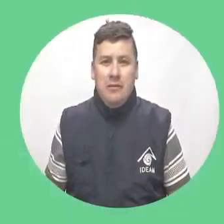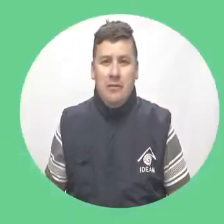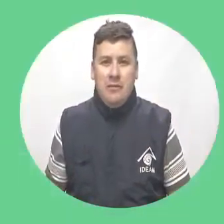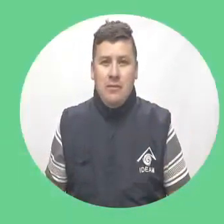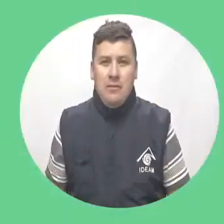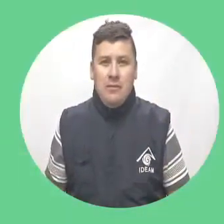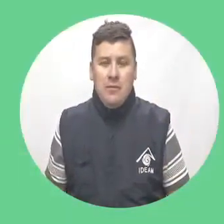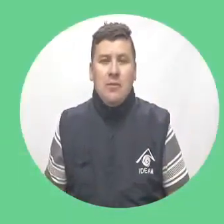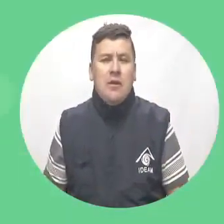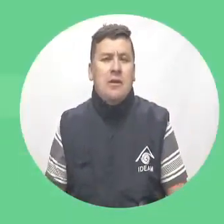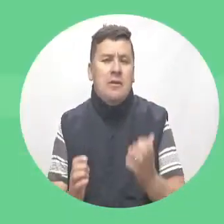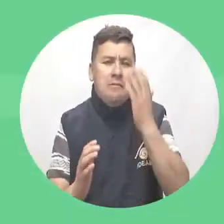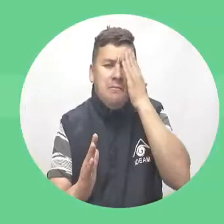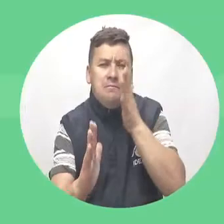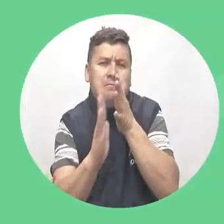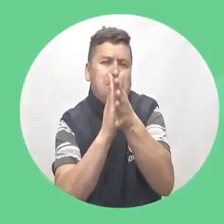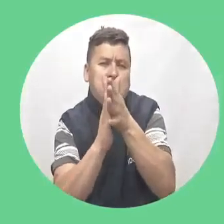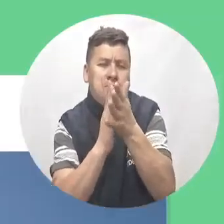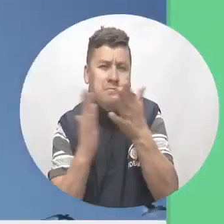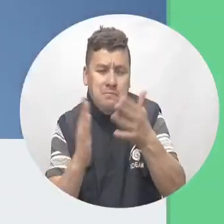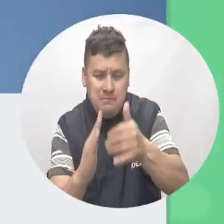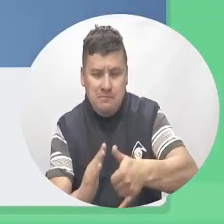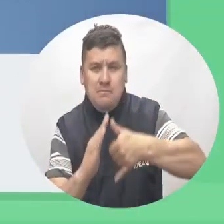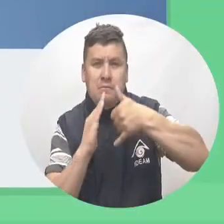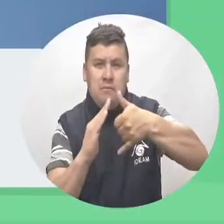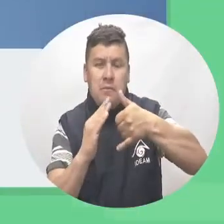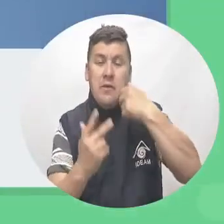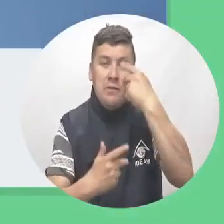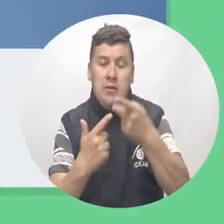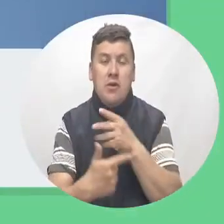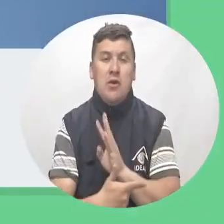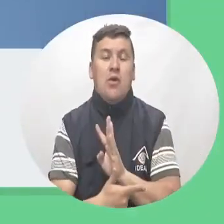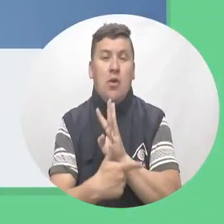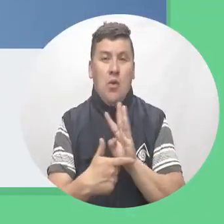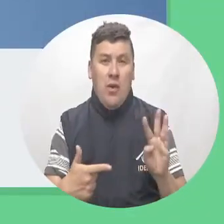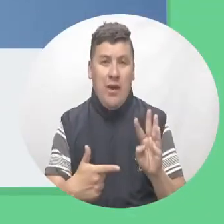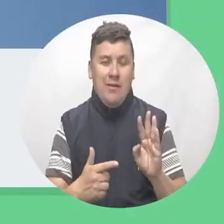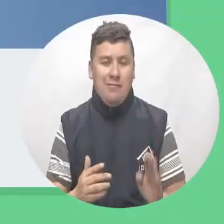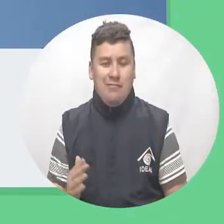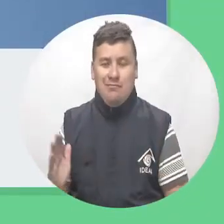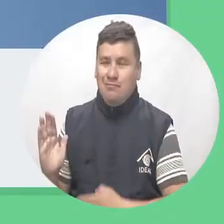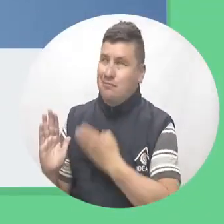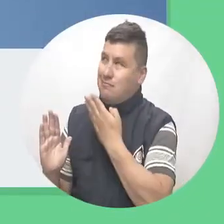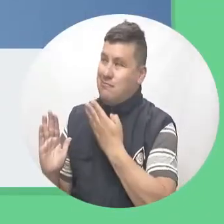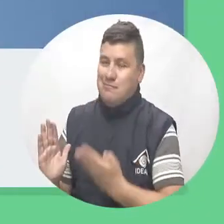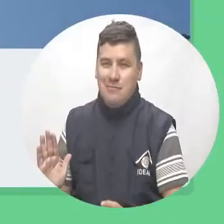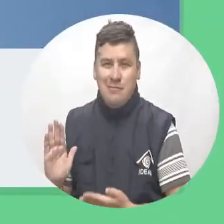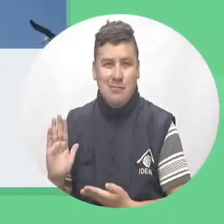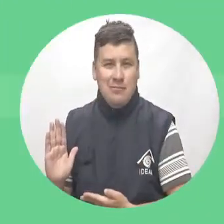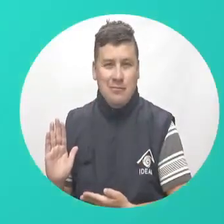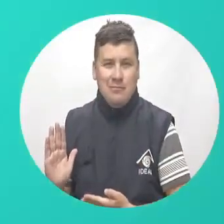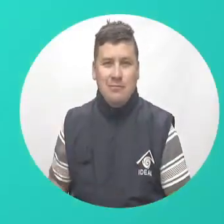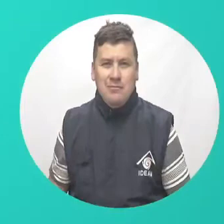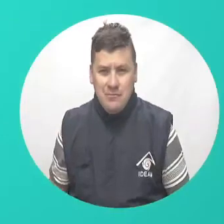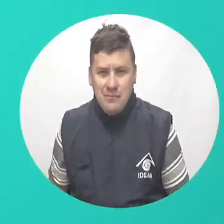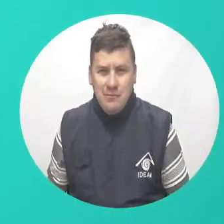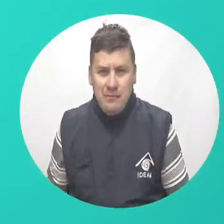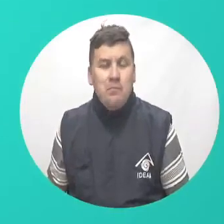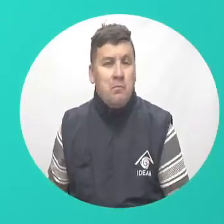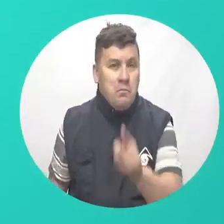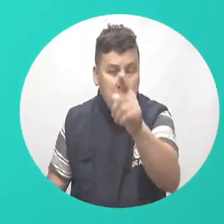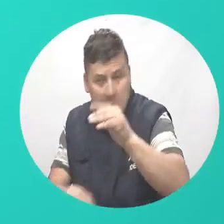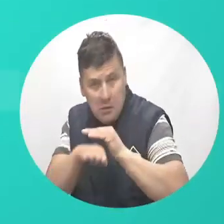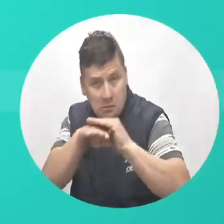Para mayor información sobre el pronóstico del tiempo, visítenos en www.ideam.gov.co. Te